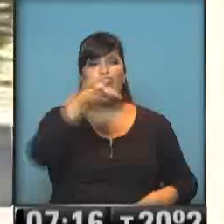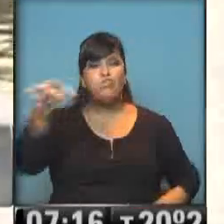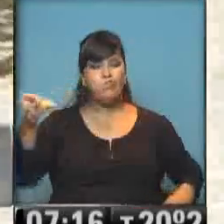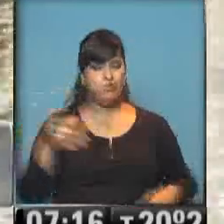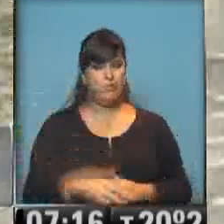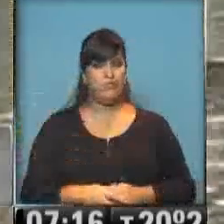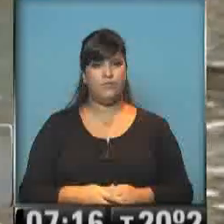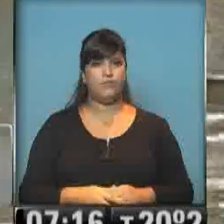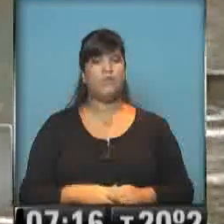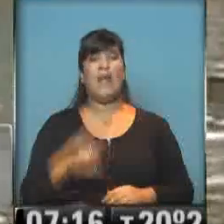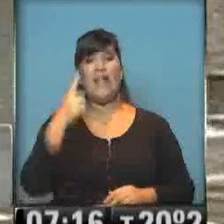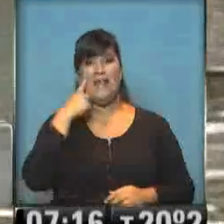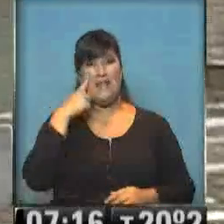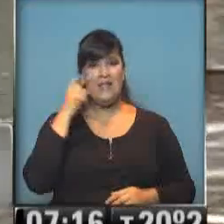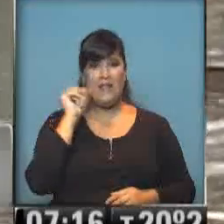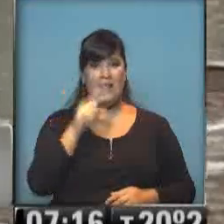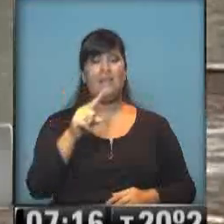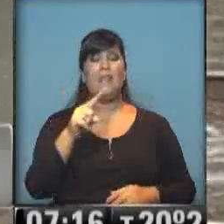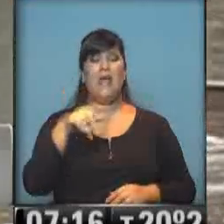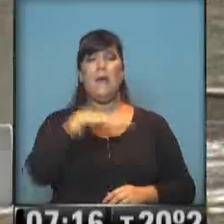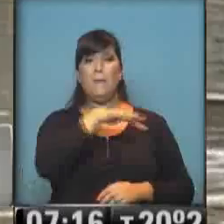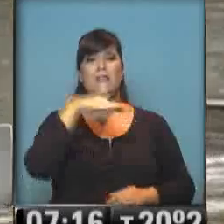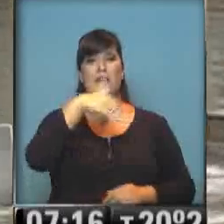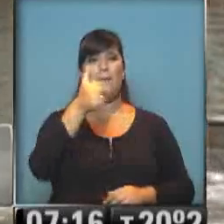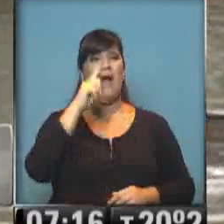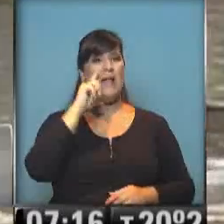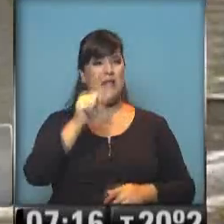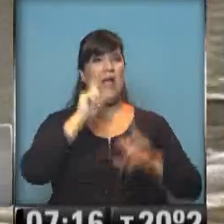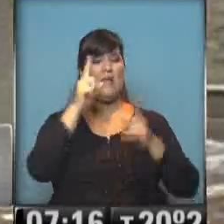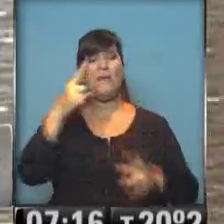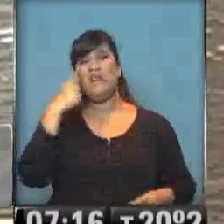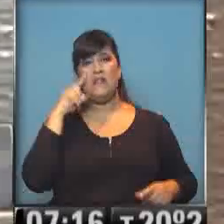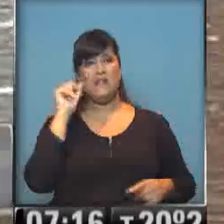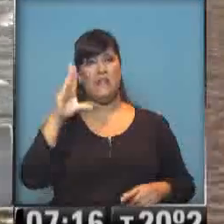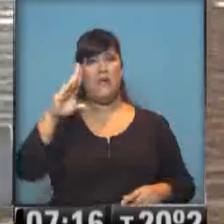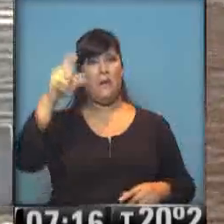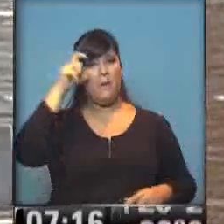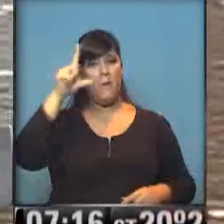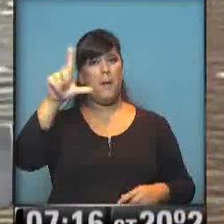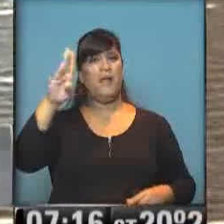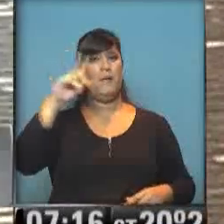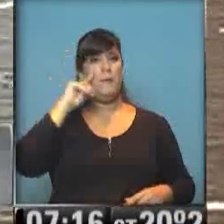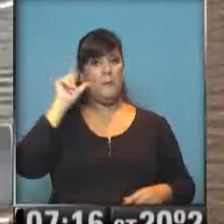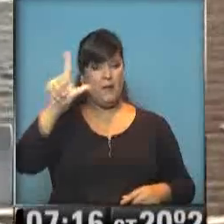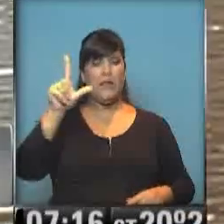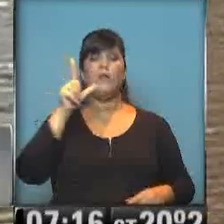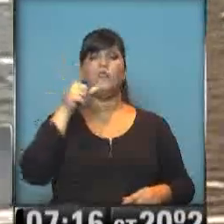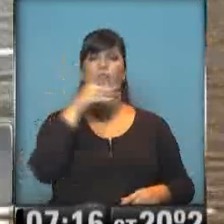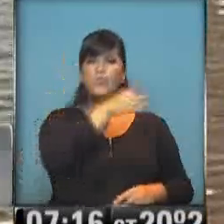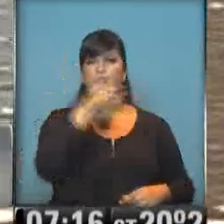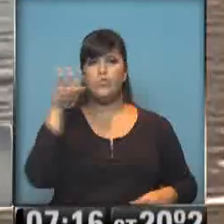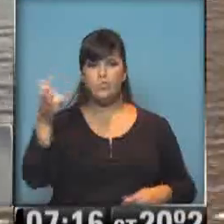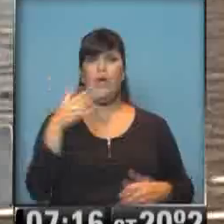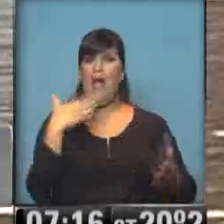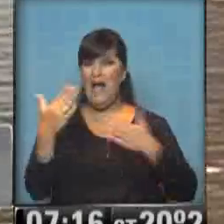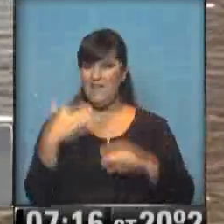Principalmente fue el intendente de Villa María y el intendente de Belleville. Luego de esa recorrida pudimos dialogar con